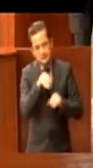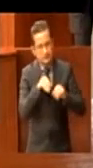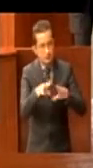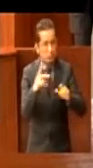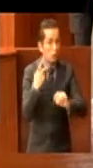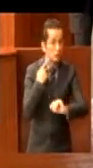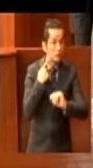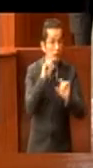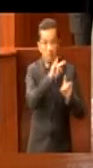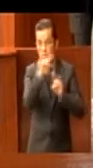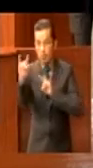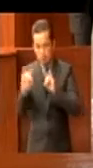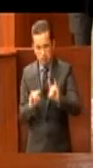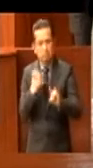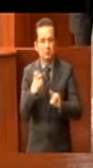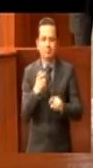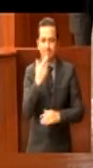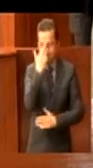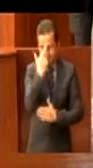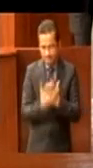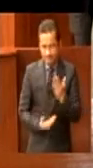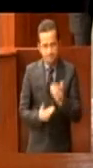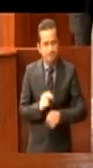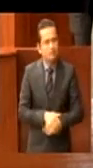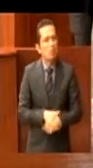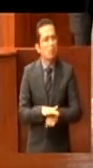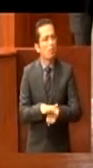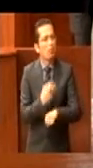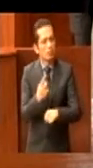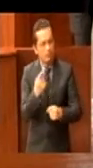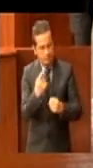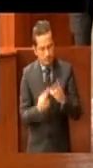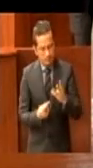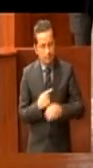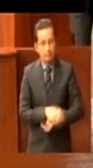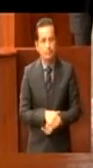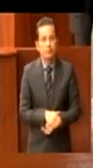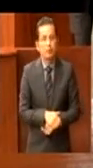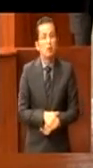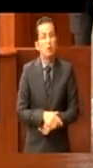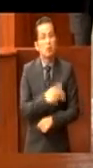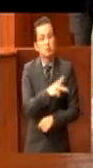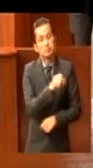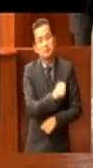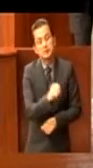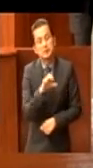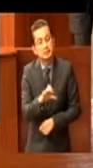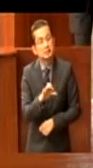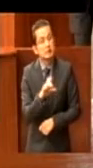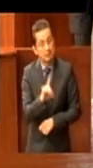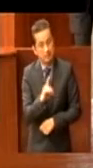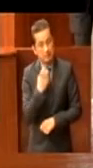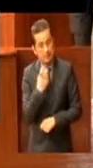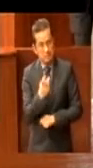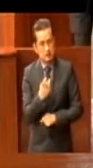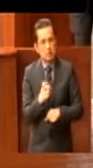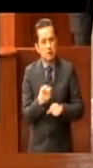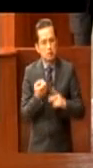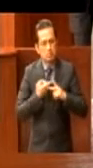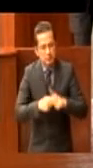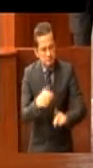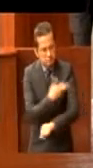las siguientes razones el presente procedimiento especial sancionador se instrumentó derivado de la denuncia